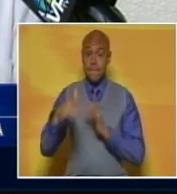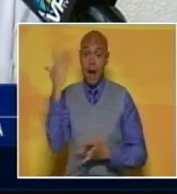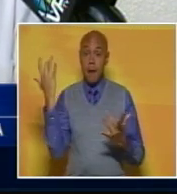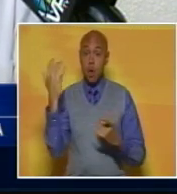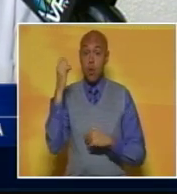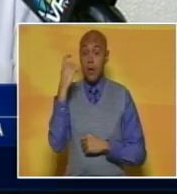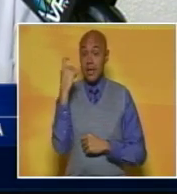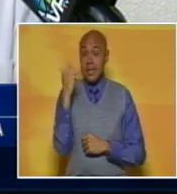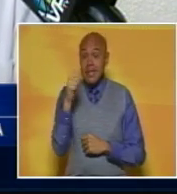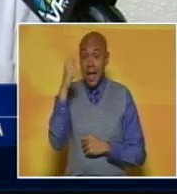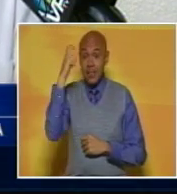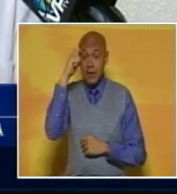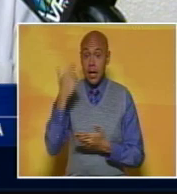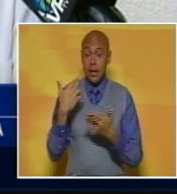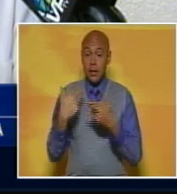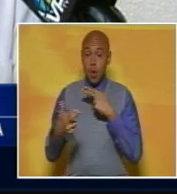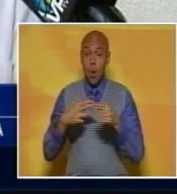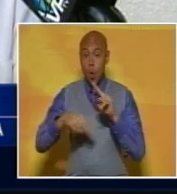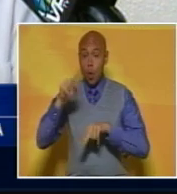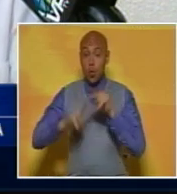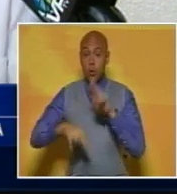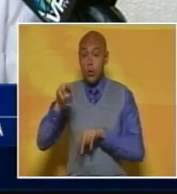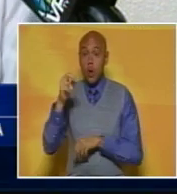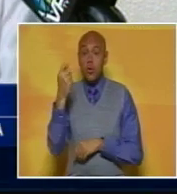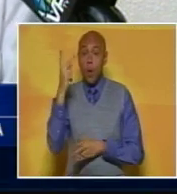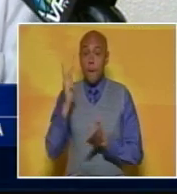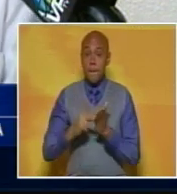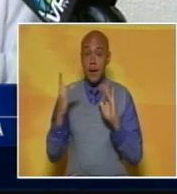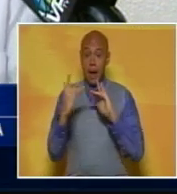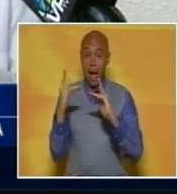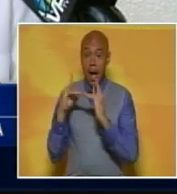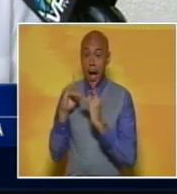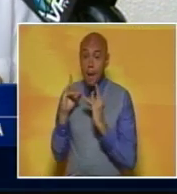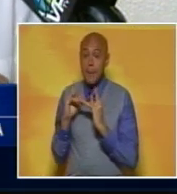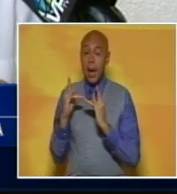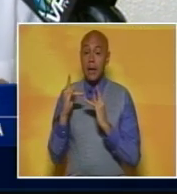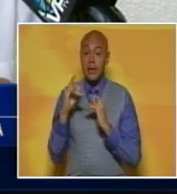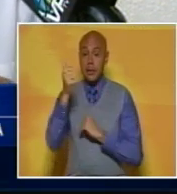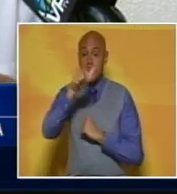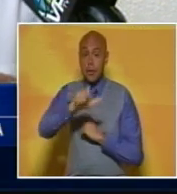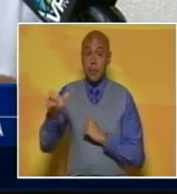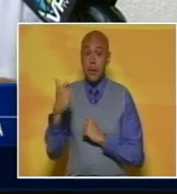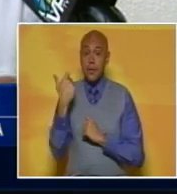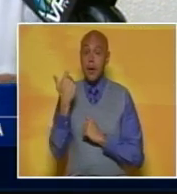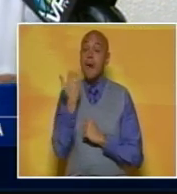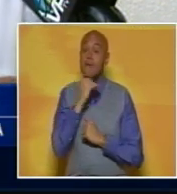un hospital y de 2.000 camas para 2.000 enfermos es realmente